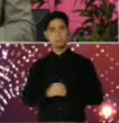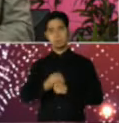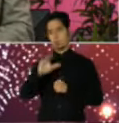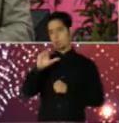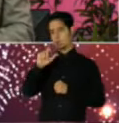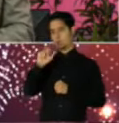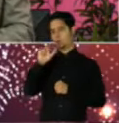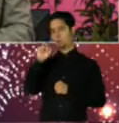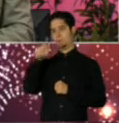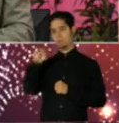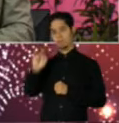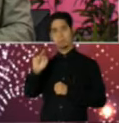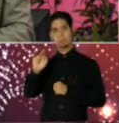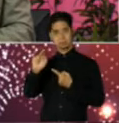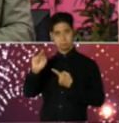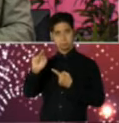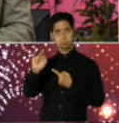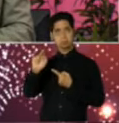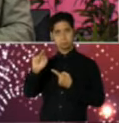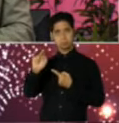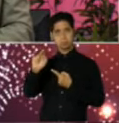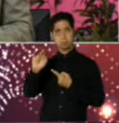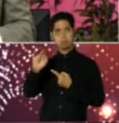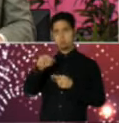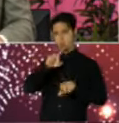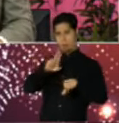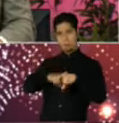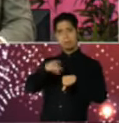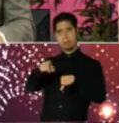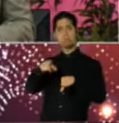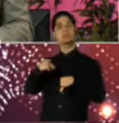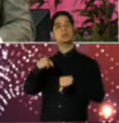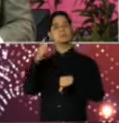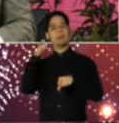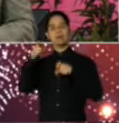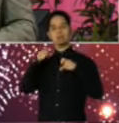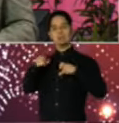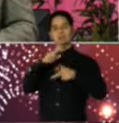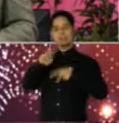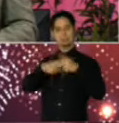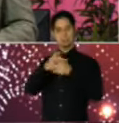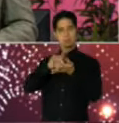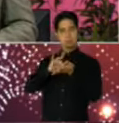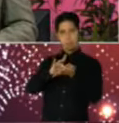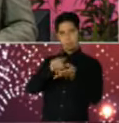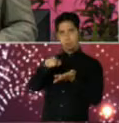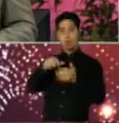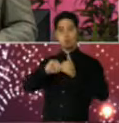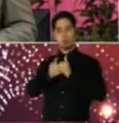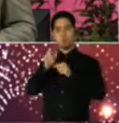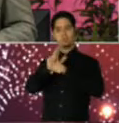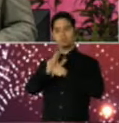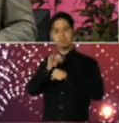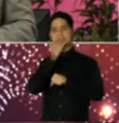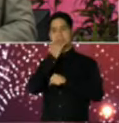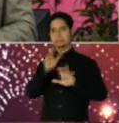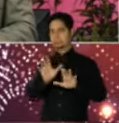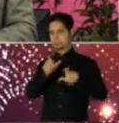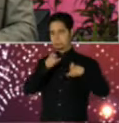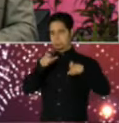Clonopin. Definitivamente, típicamente, las compañías de cuidado coordinado, para controlar estos medicamentos y para controlar la mala utilización de estos